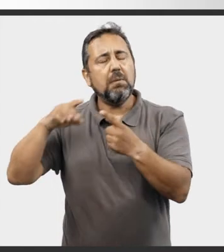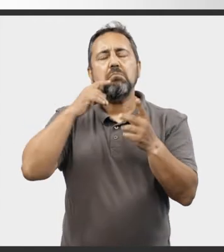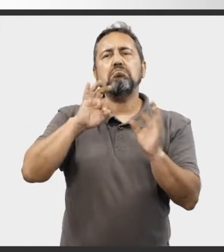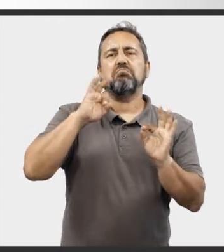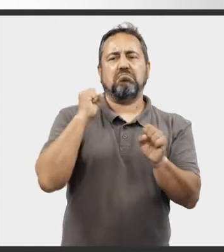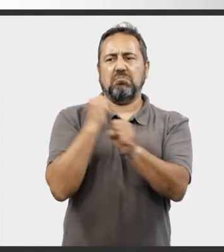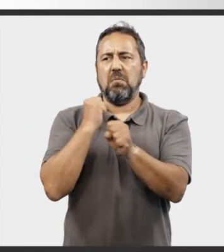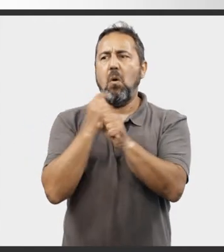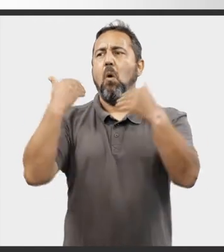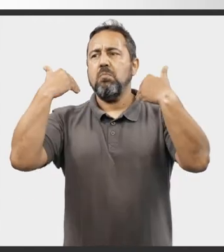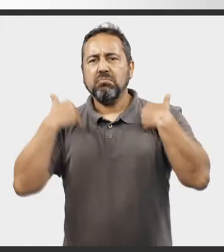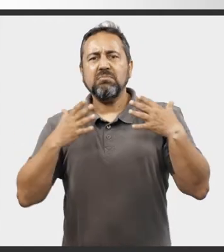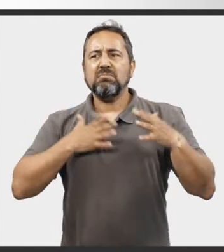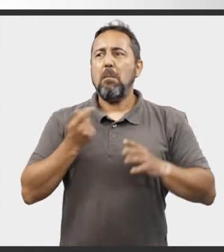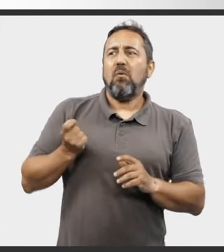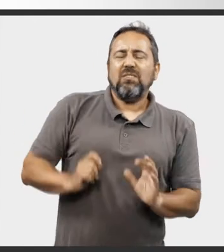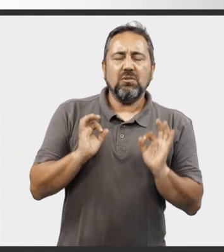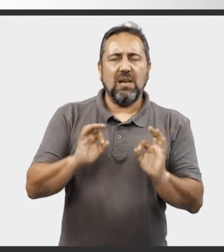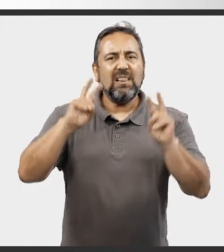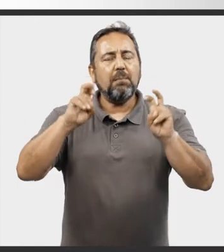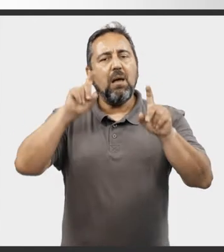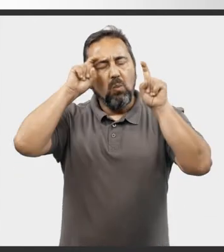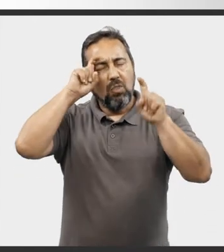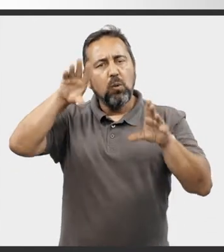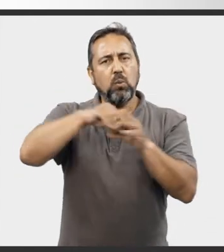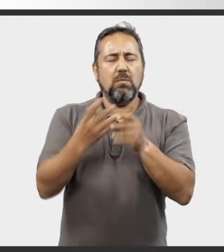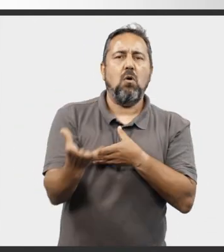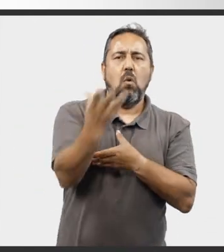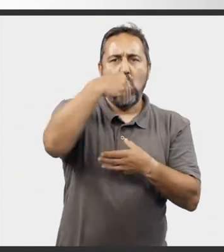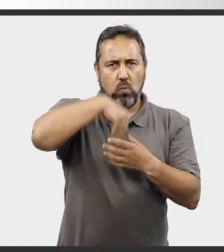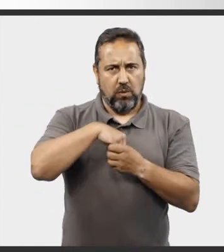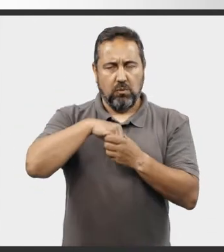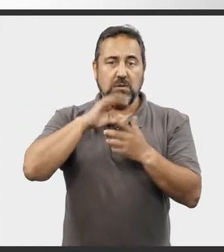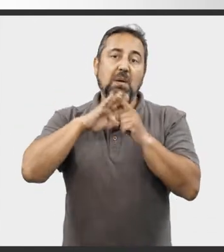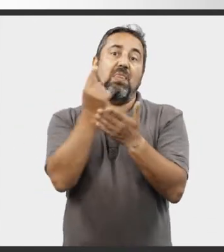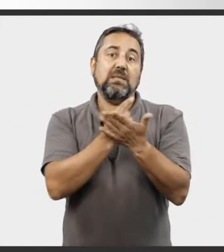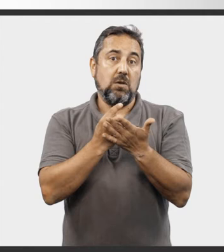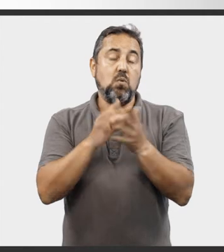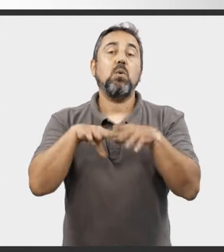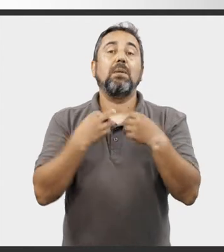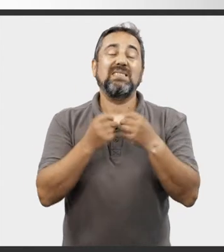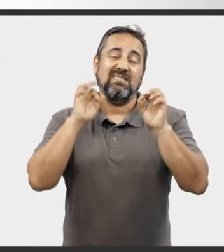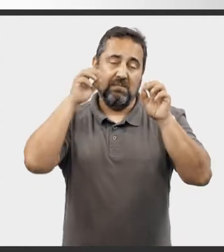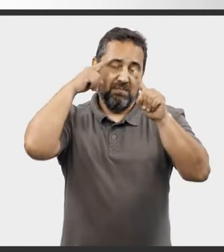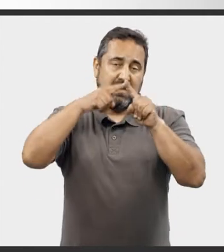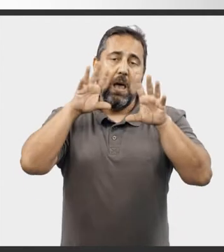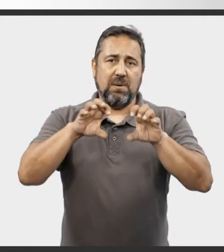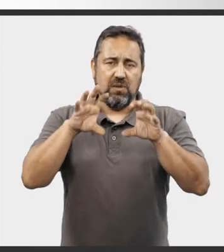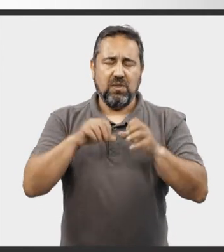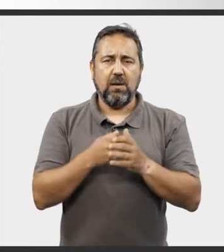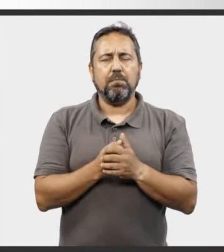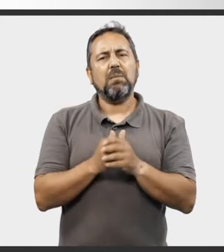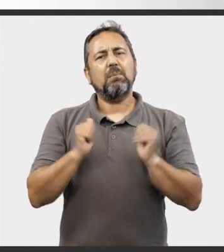de las competencias profesionales en materia de educación inclusiva y diseño universal para el aprendizaje en el máster se desarrollarán